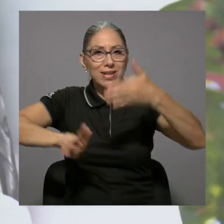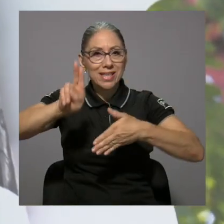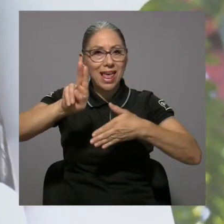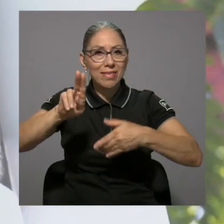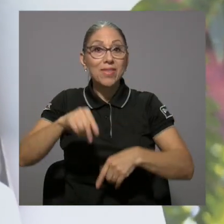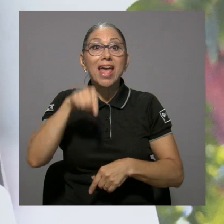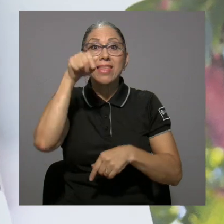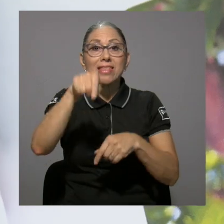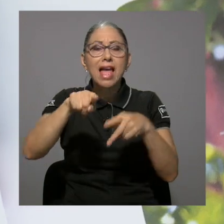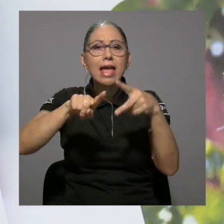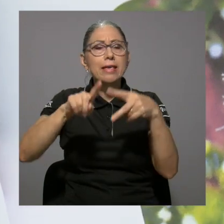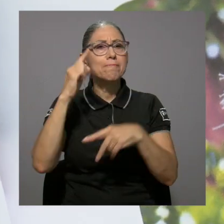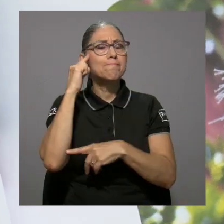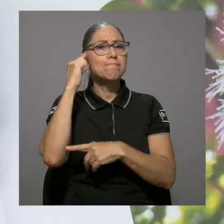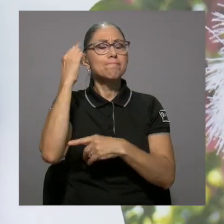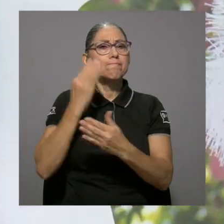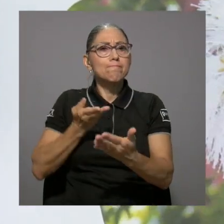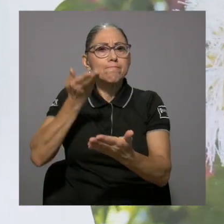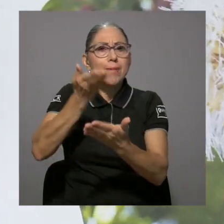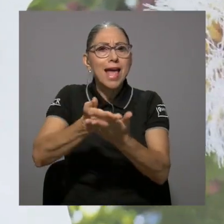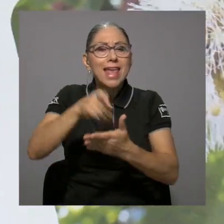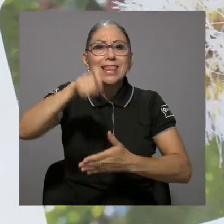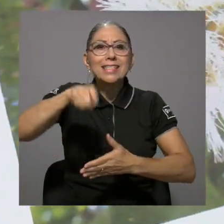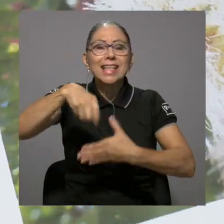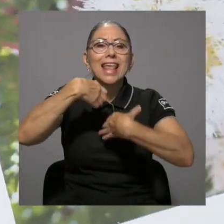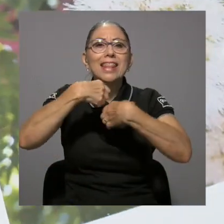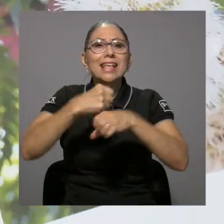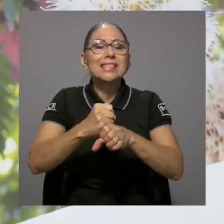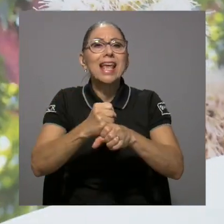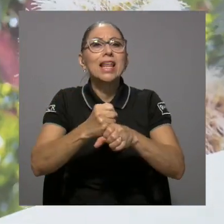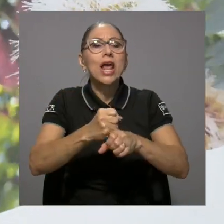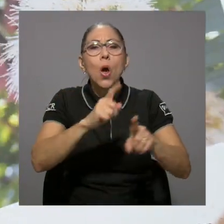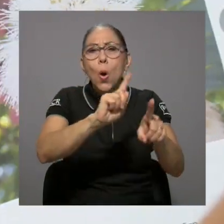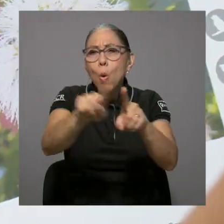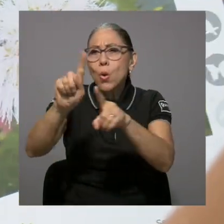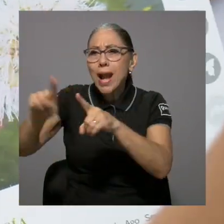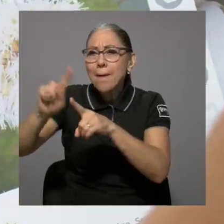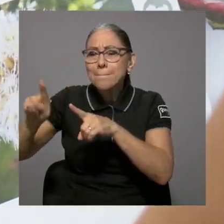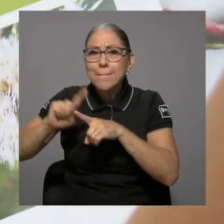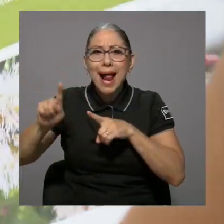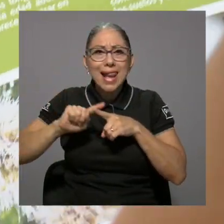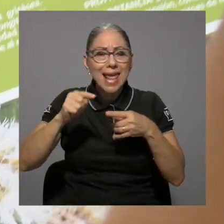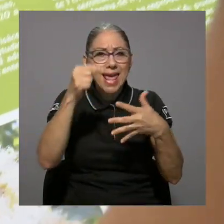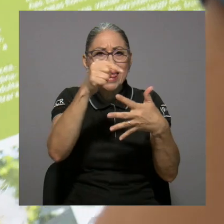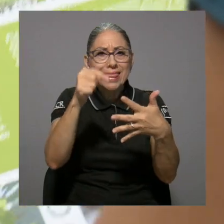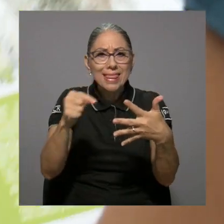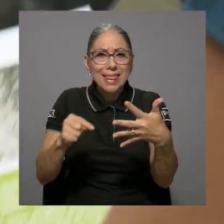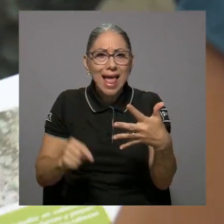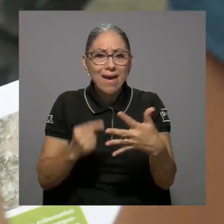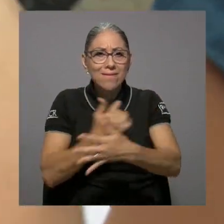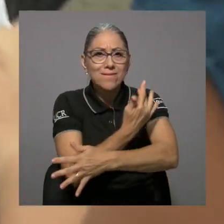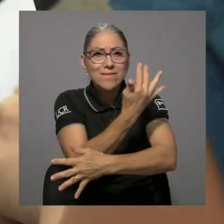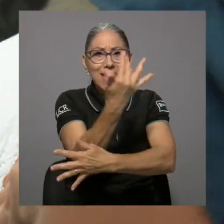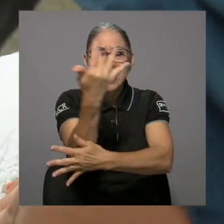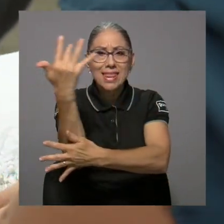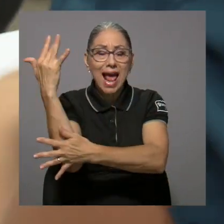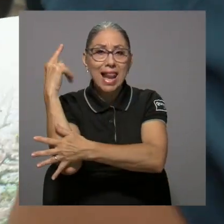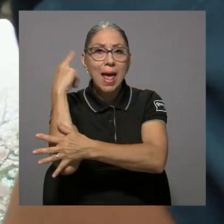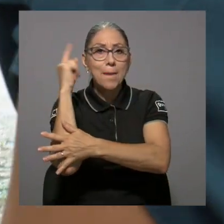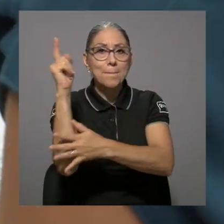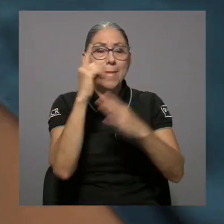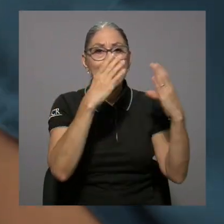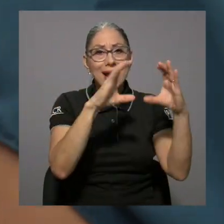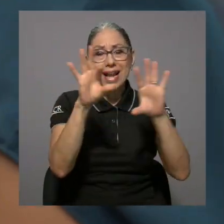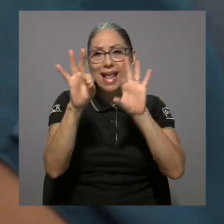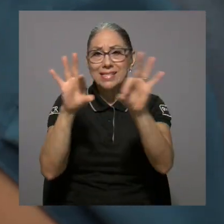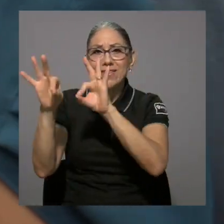De ahí surgió la necesidad de crear una paleta vegetal para clasificar estas especies en un esfuerzo por conservar e